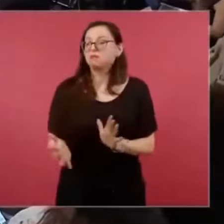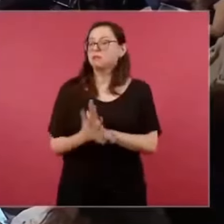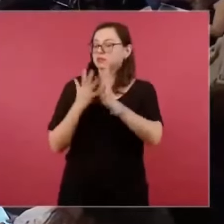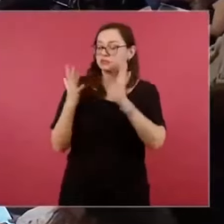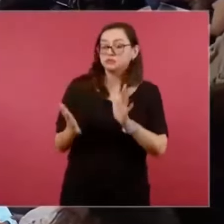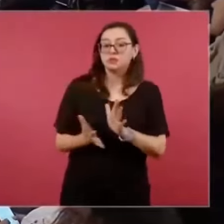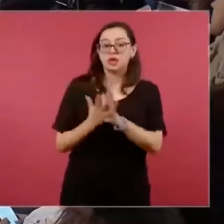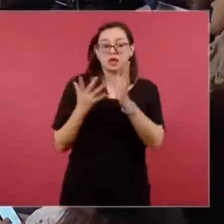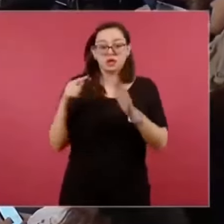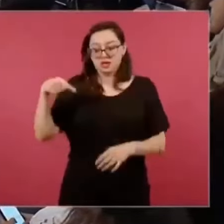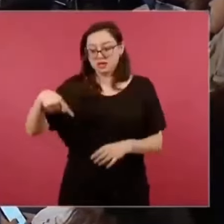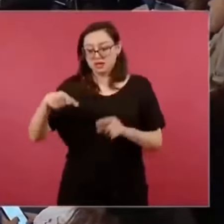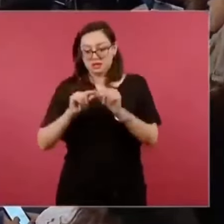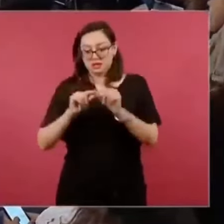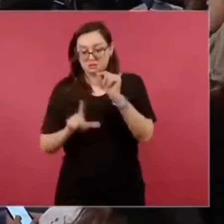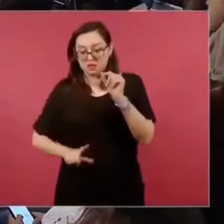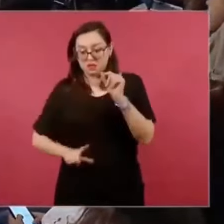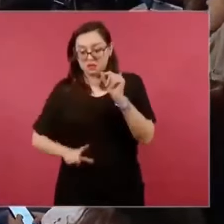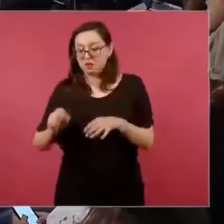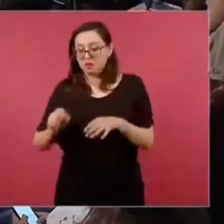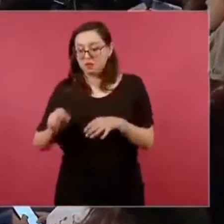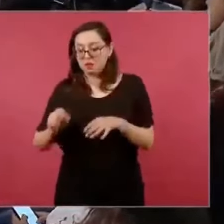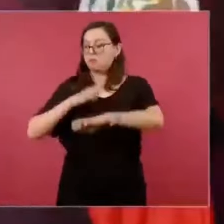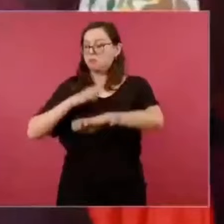la instalación de empresas.